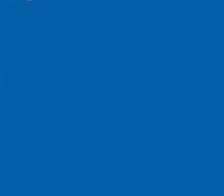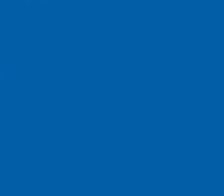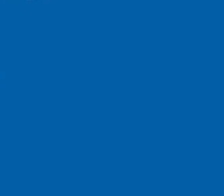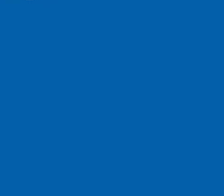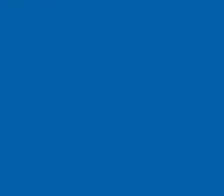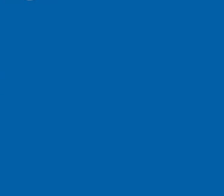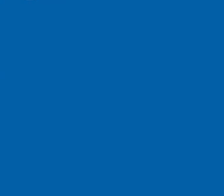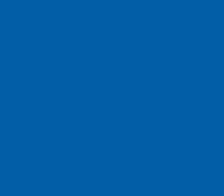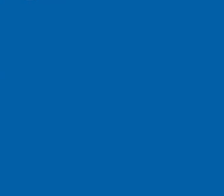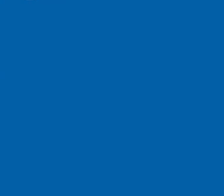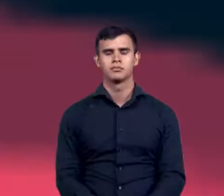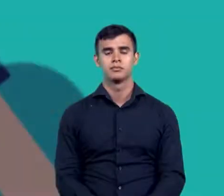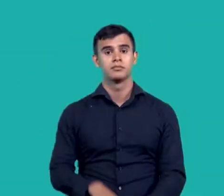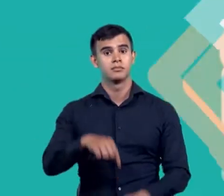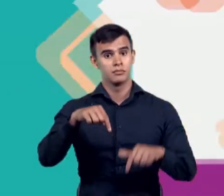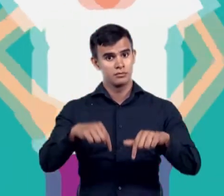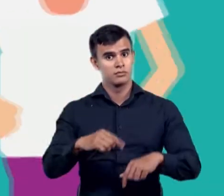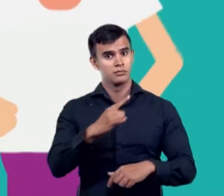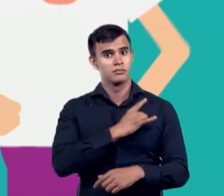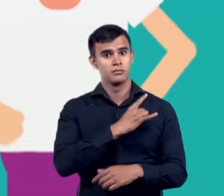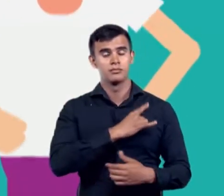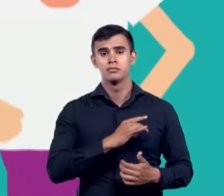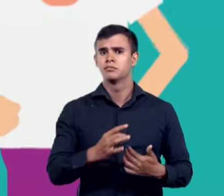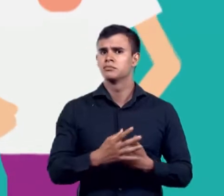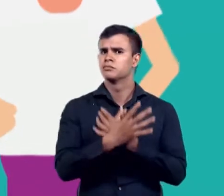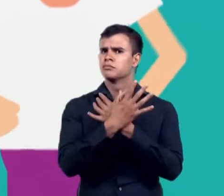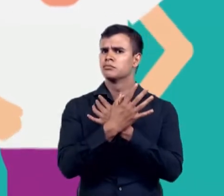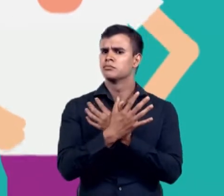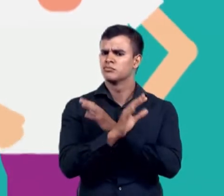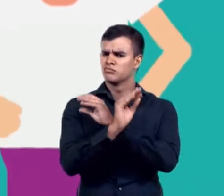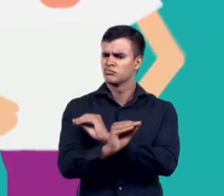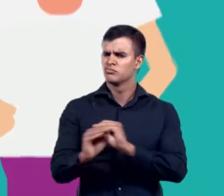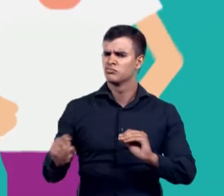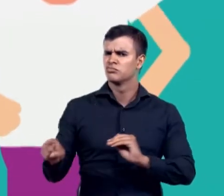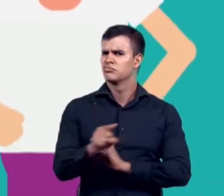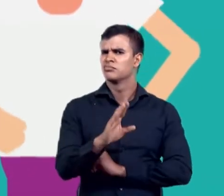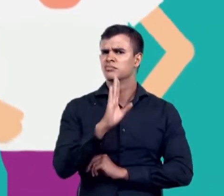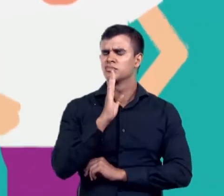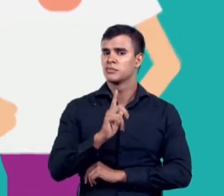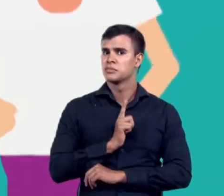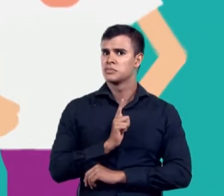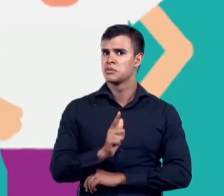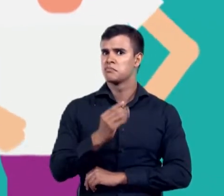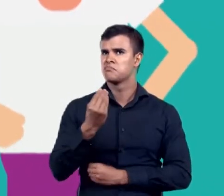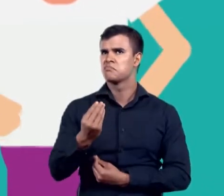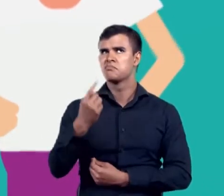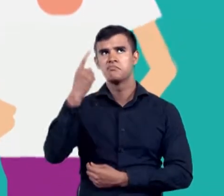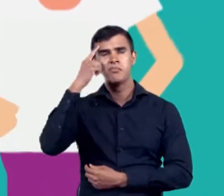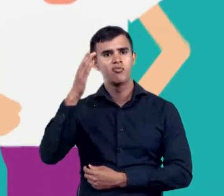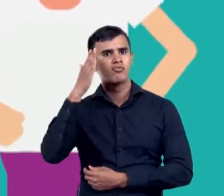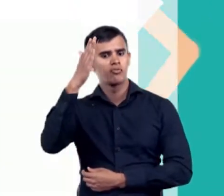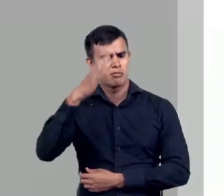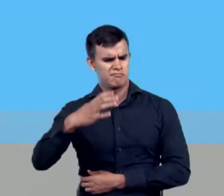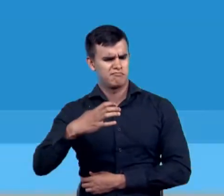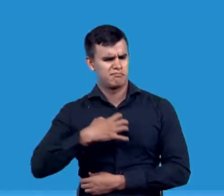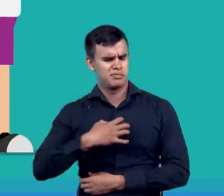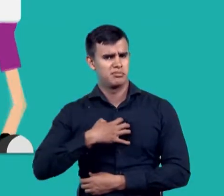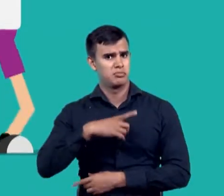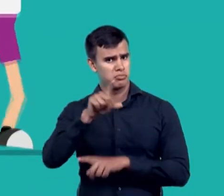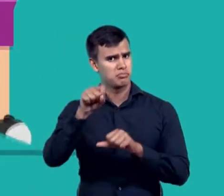de Educación Nacional. En la Universidad Santiago de Cali formamos líderes para potenciar